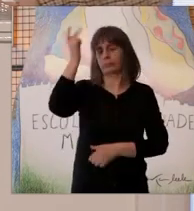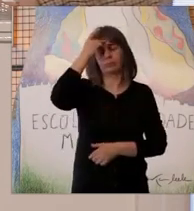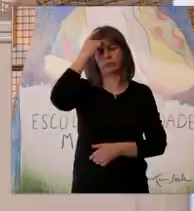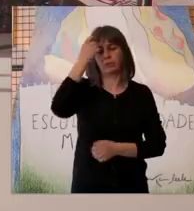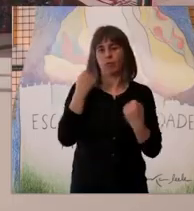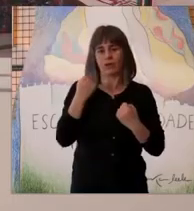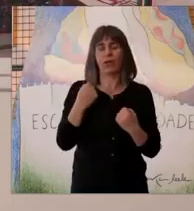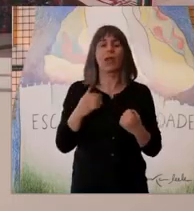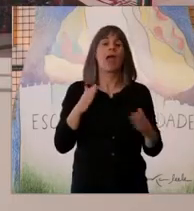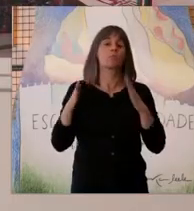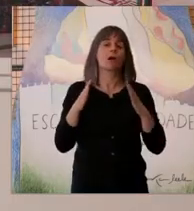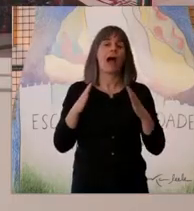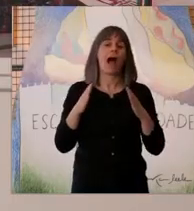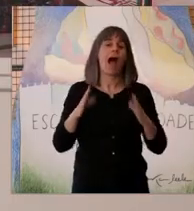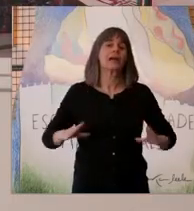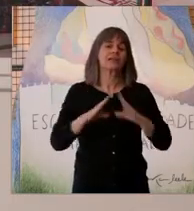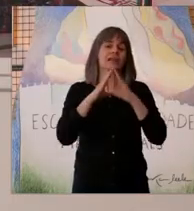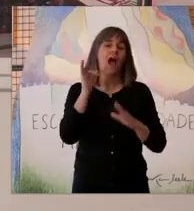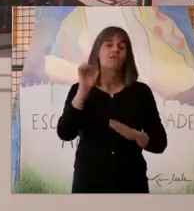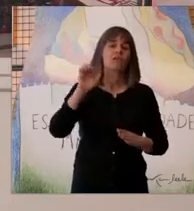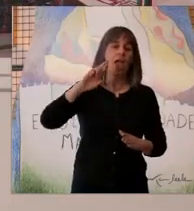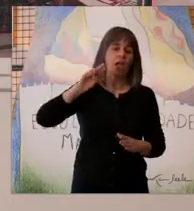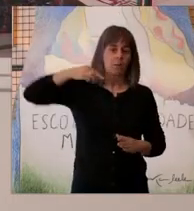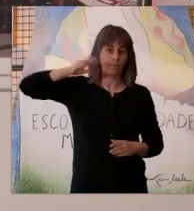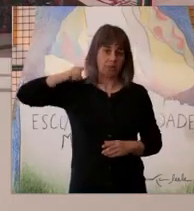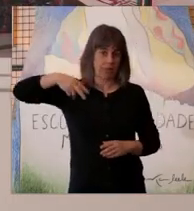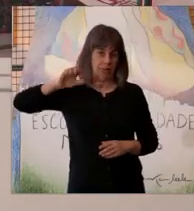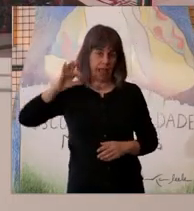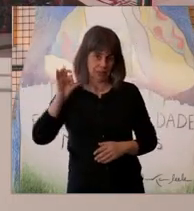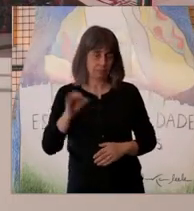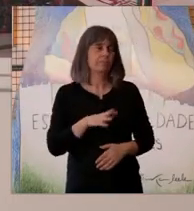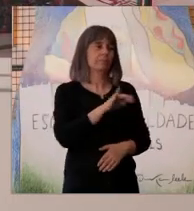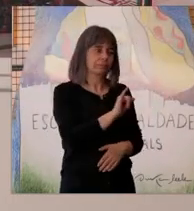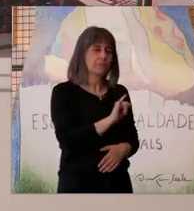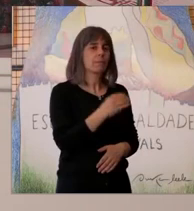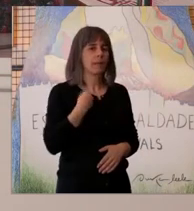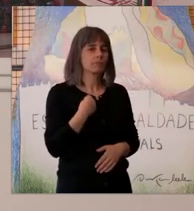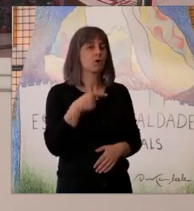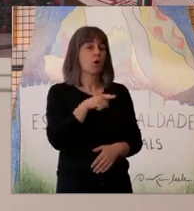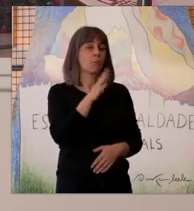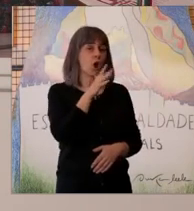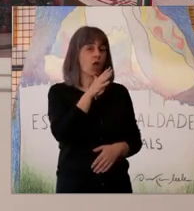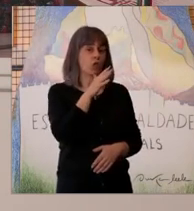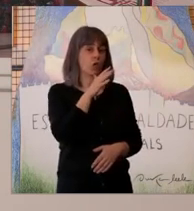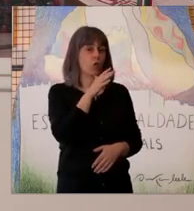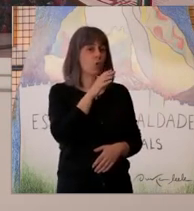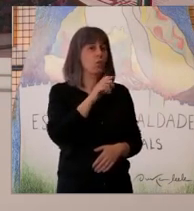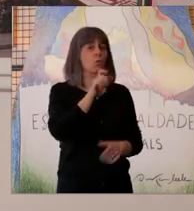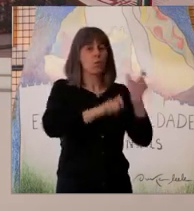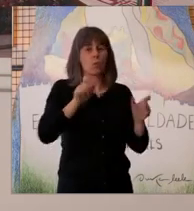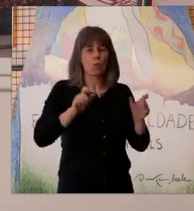que si lo analizamos ahora con perspectiva creo que se ve claramente Como aquella violación múltiple lo cambió